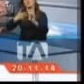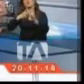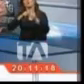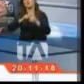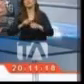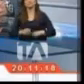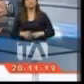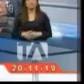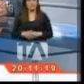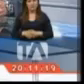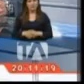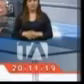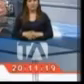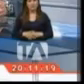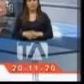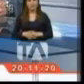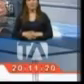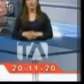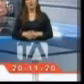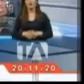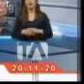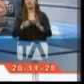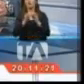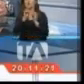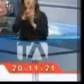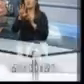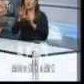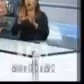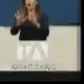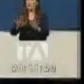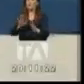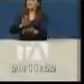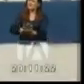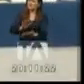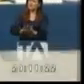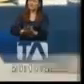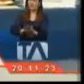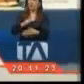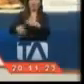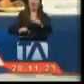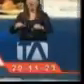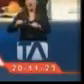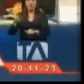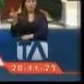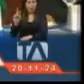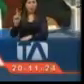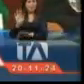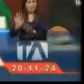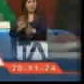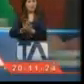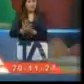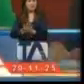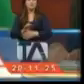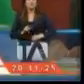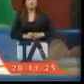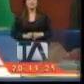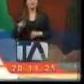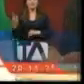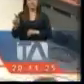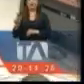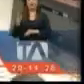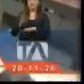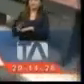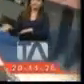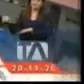Los oficialistas creen que la oposición se está adelantando. La ausencia de Espinosa en la asamblea fue el detonante para que